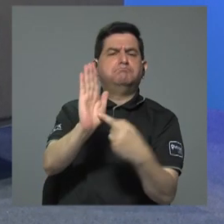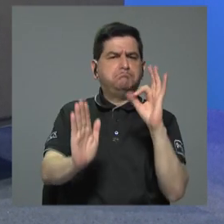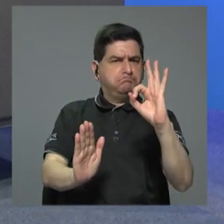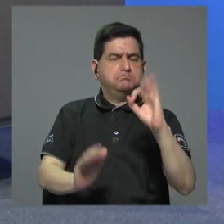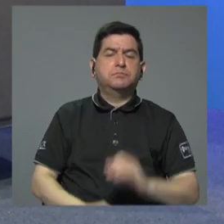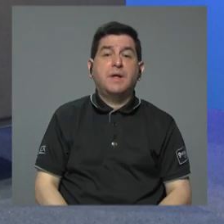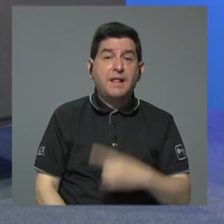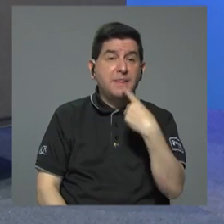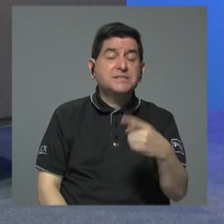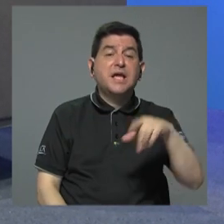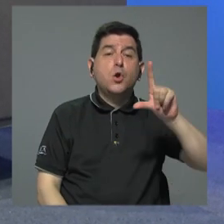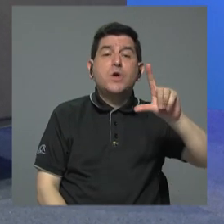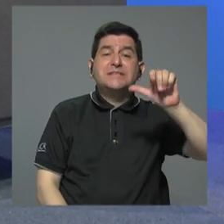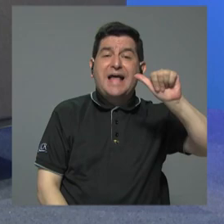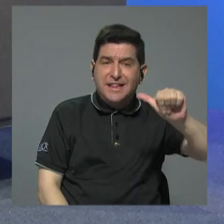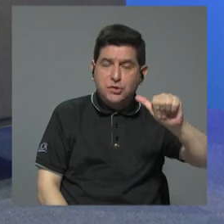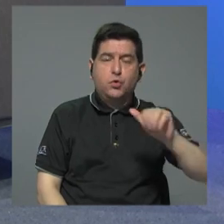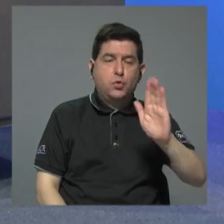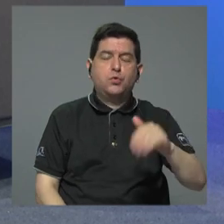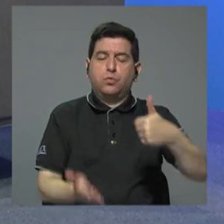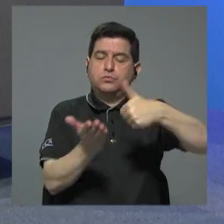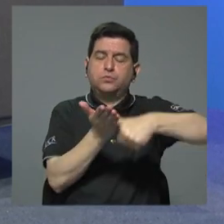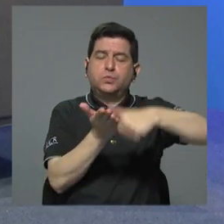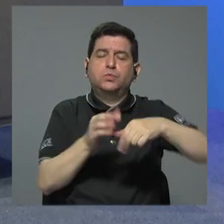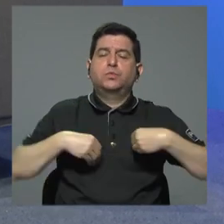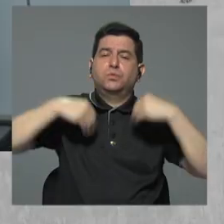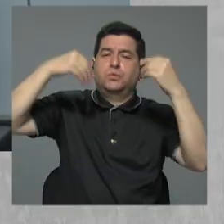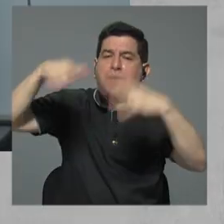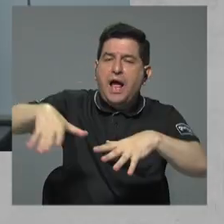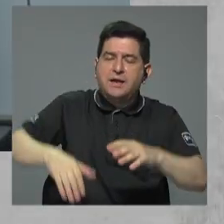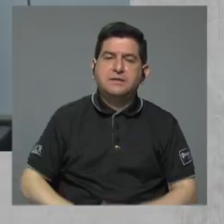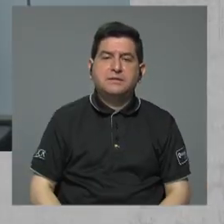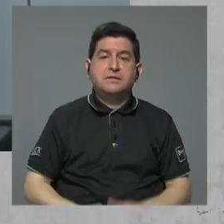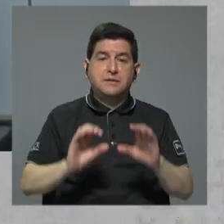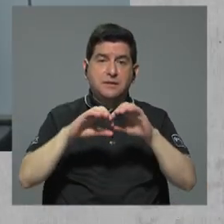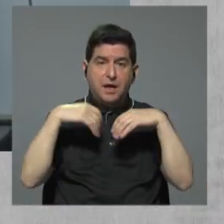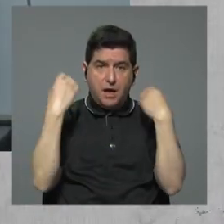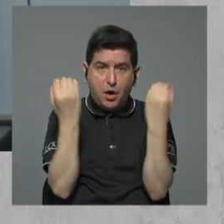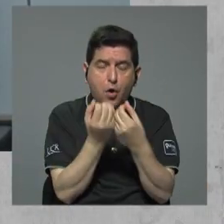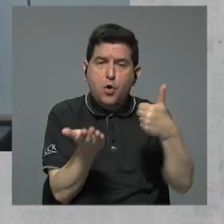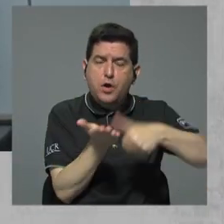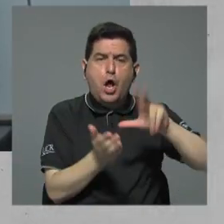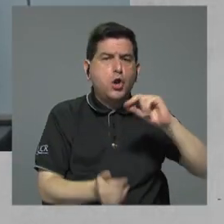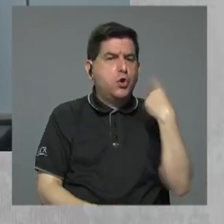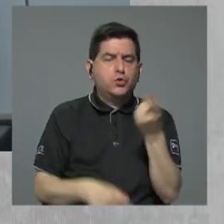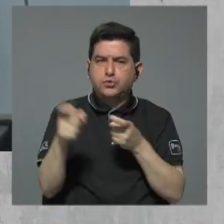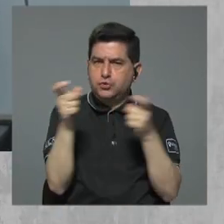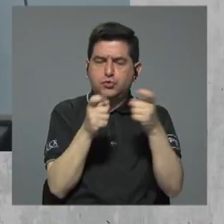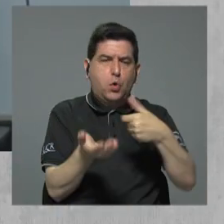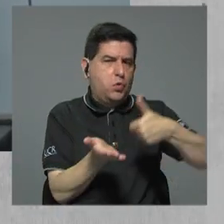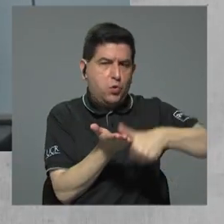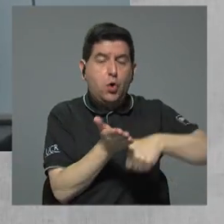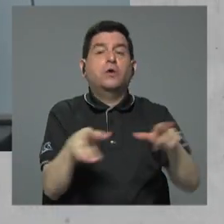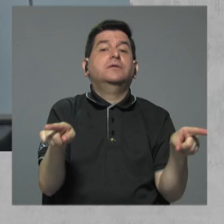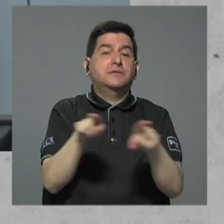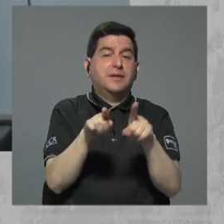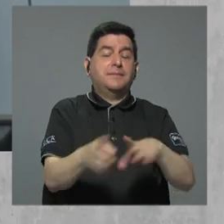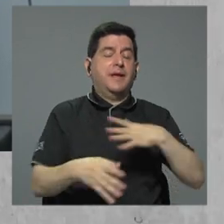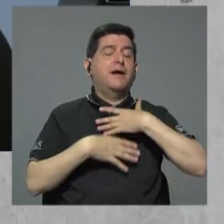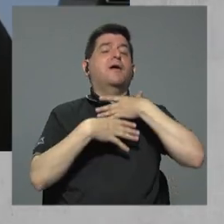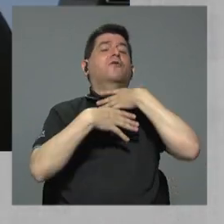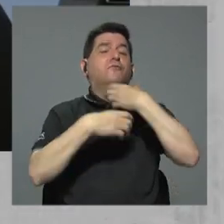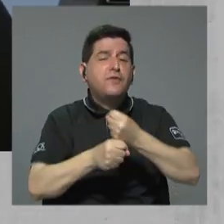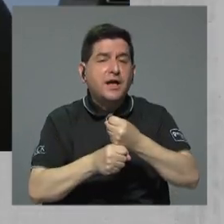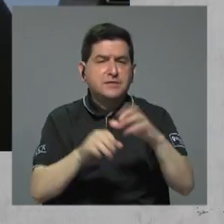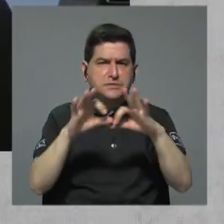decía don Luis Antonio en su carta de renuncia que los organismos electorales no solo administran elecciones, sino también confianza.